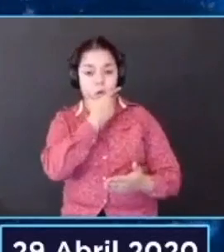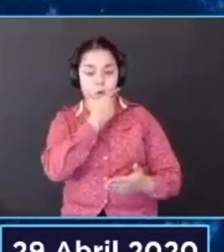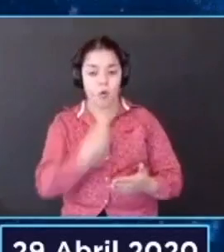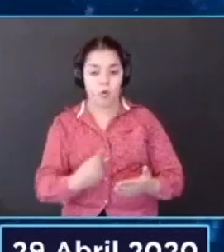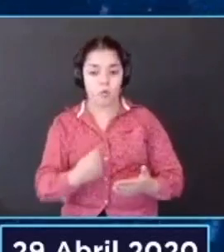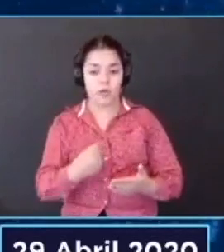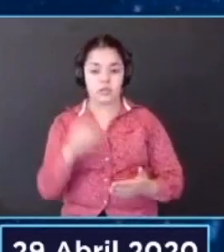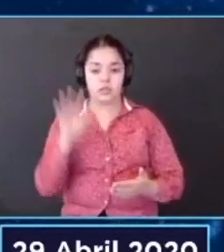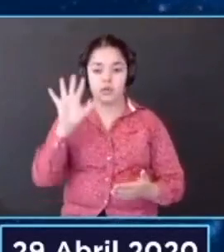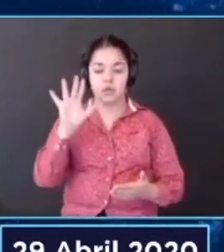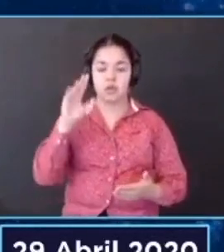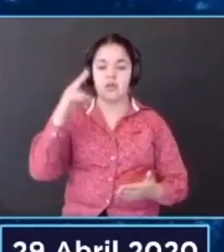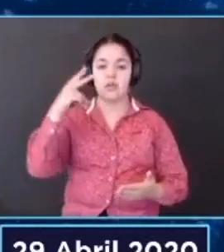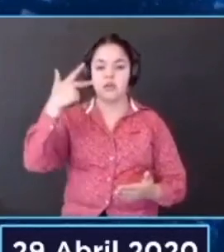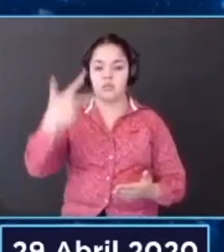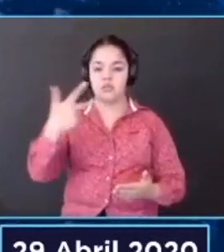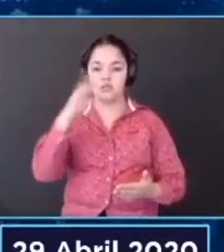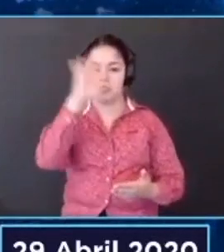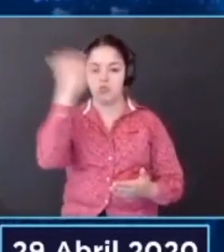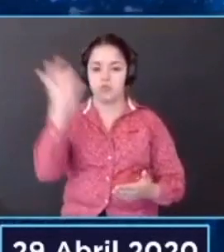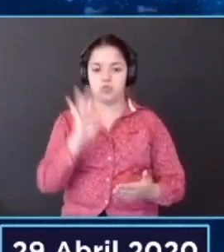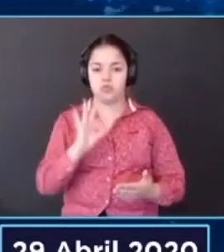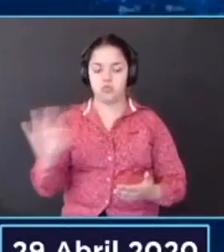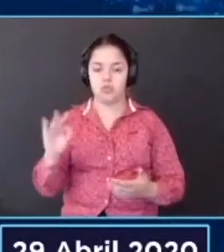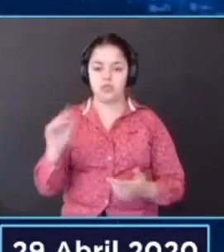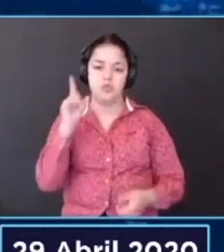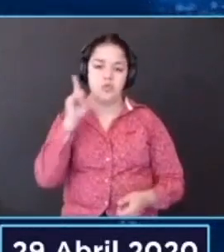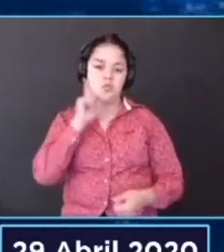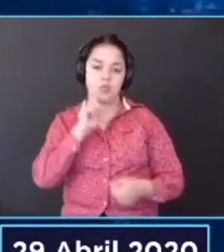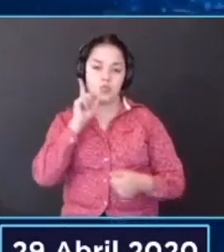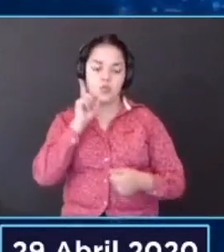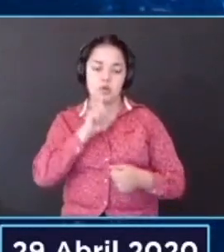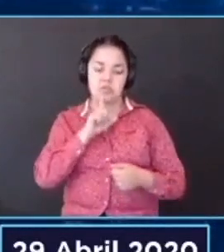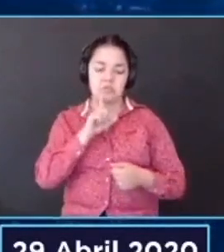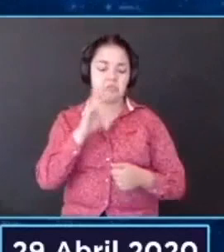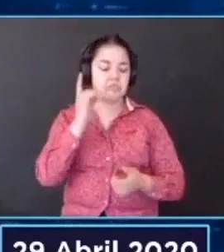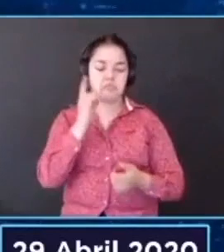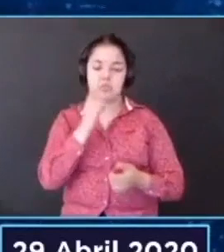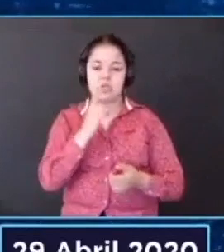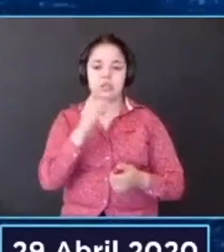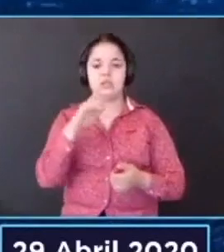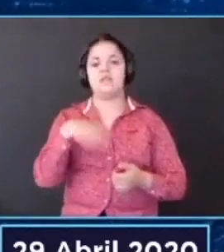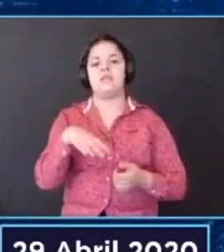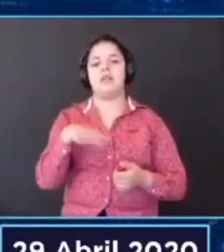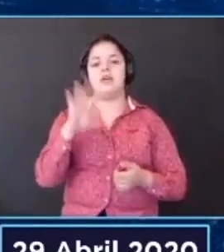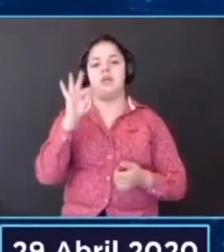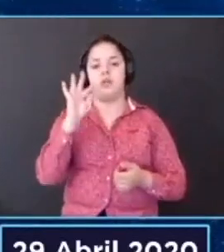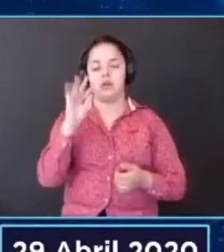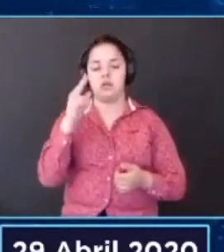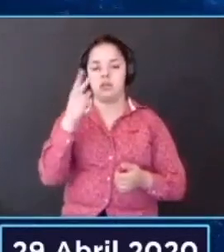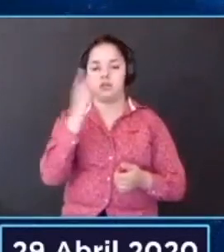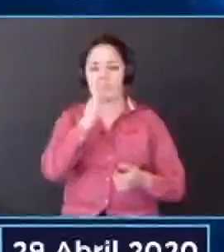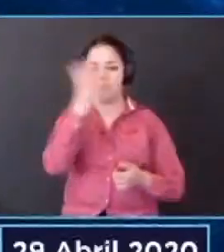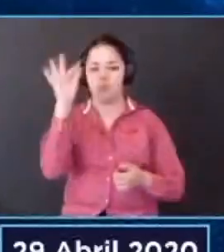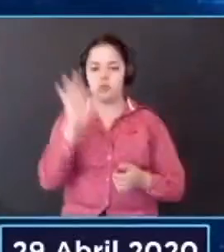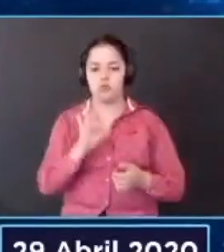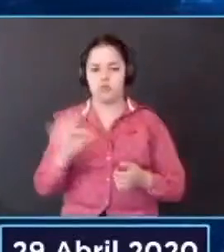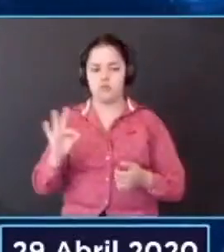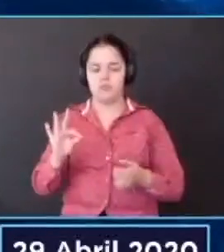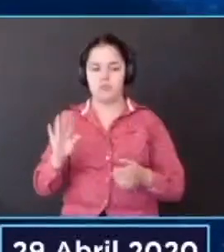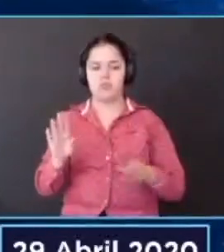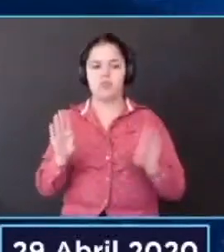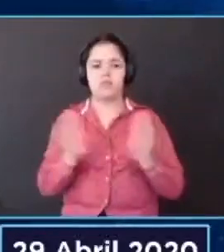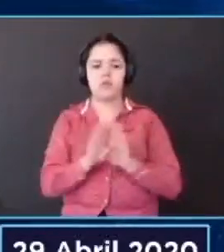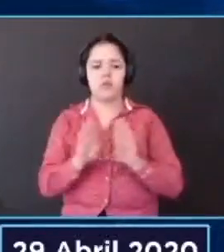que tienen el mayor porcentaje de la distribución de casos positivos y 42% sexo femenino. Los casos confirmados